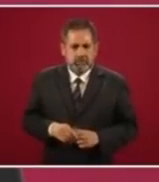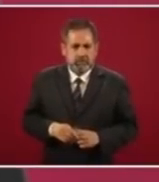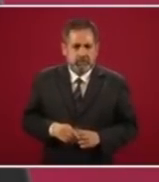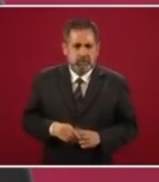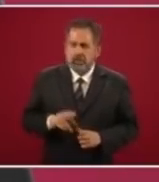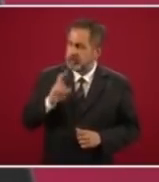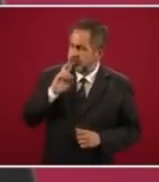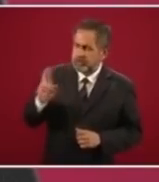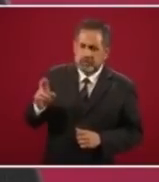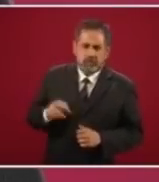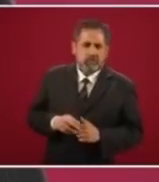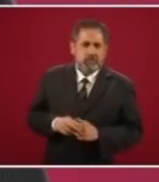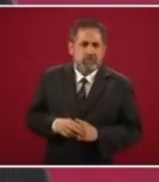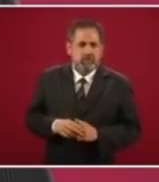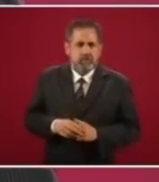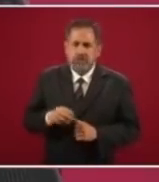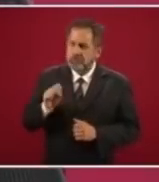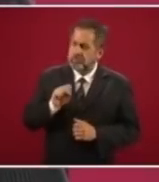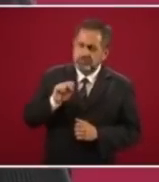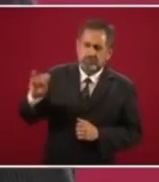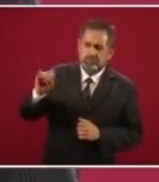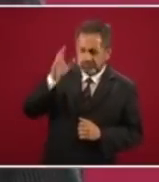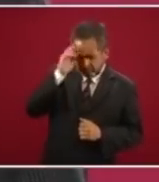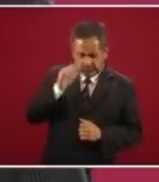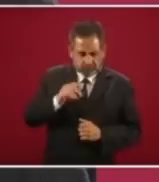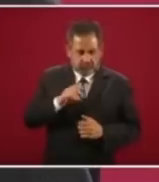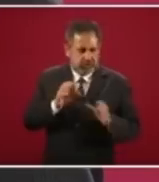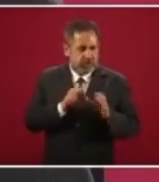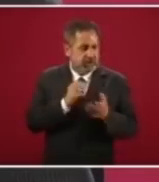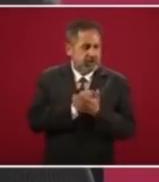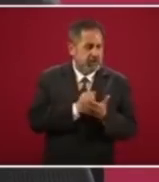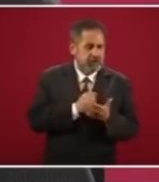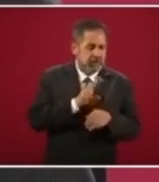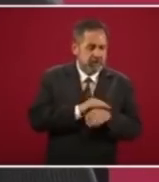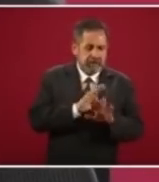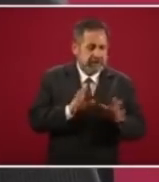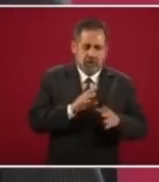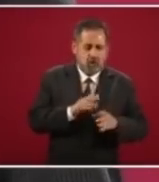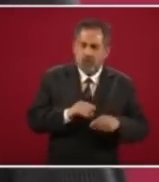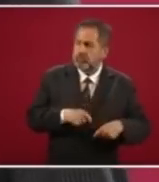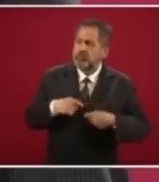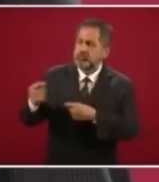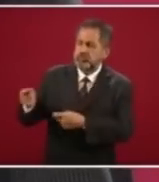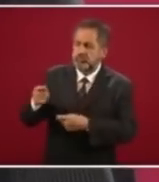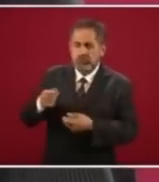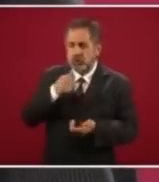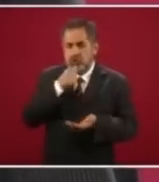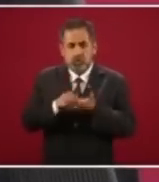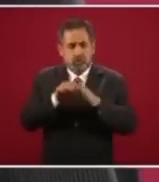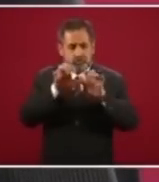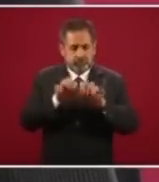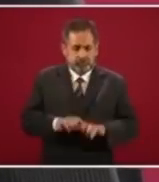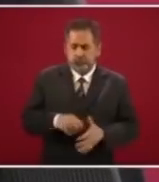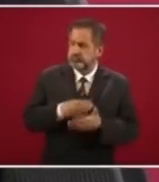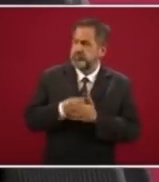de manera afirmativa, es decir, aceptando. Me envió una carta